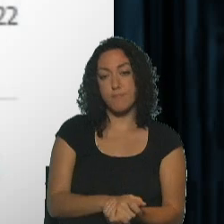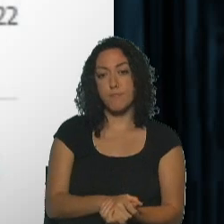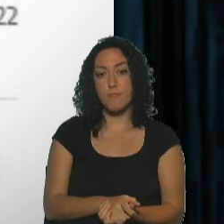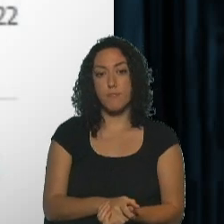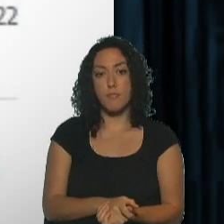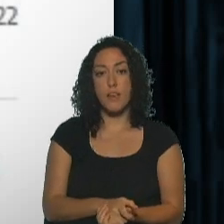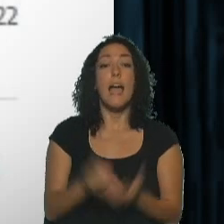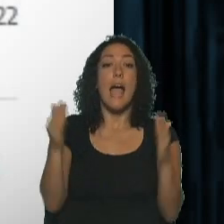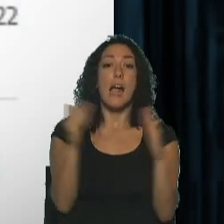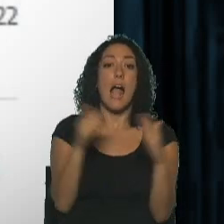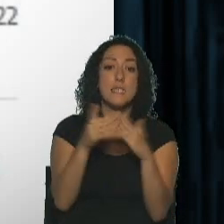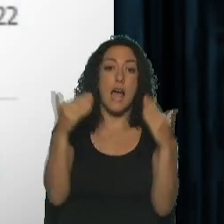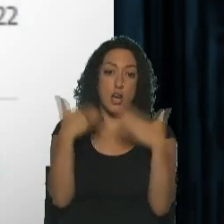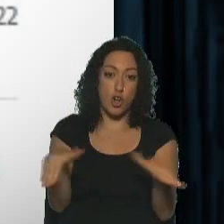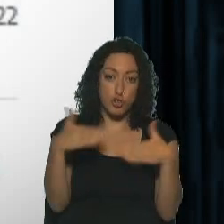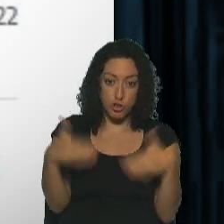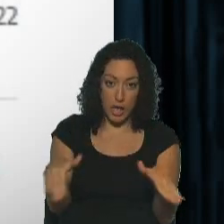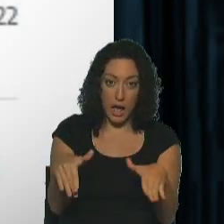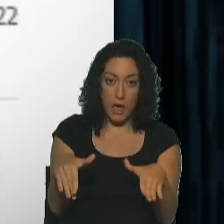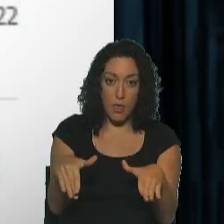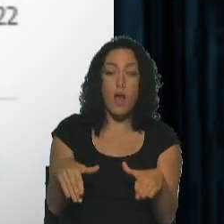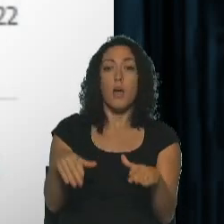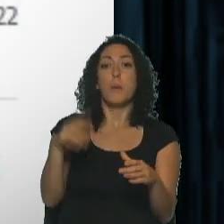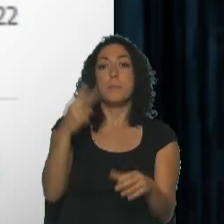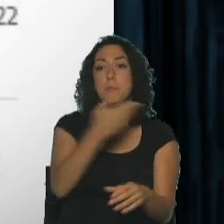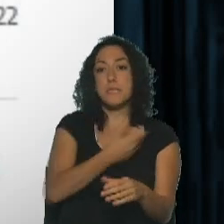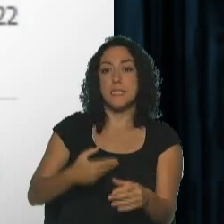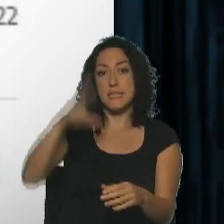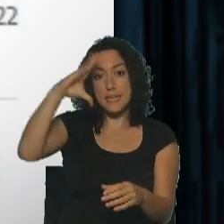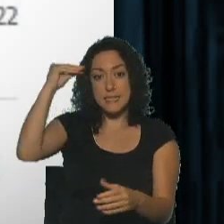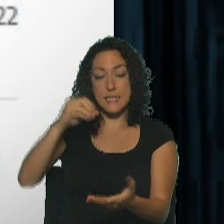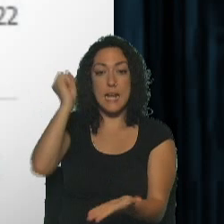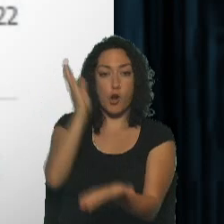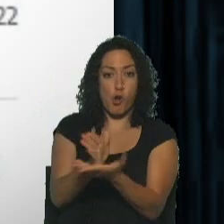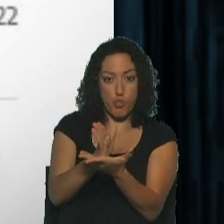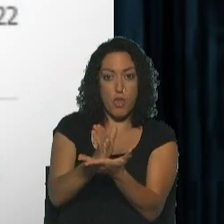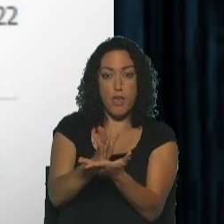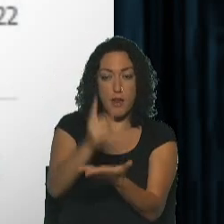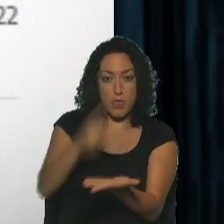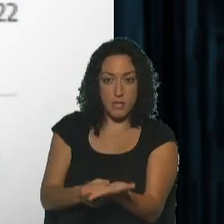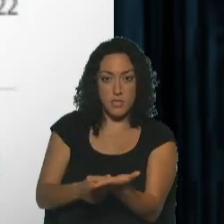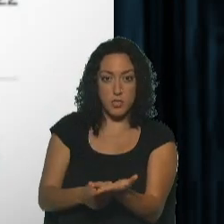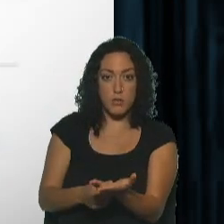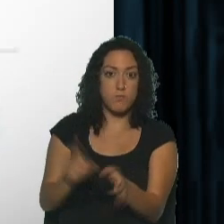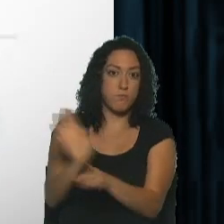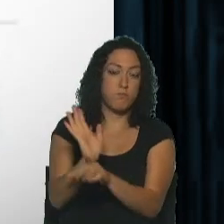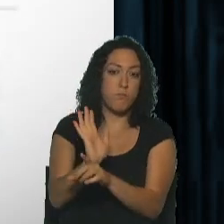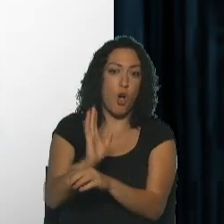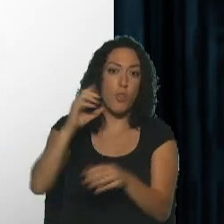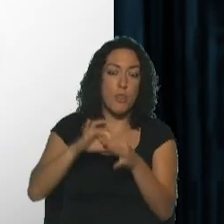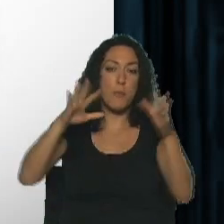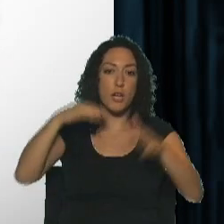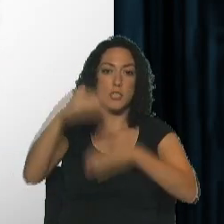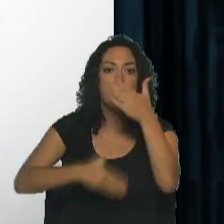Casa Rosada. La condena a la vicepresidenta Cristina Fernández de Kirchner constituye un ataque al proceso